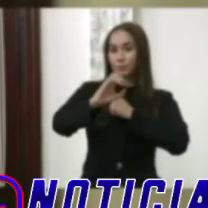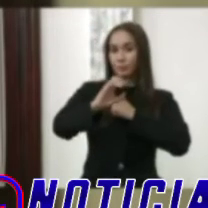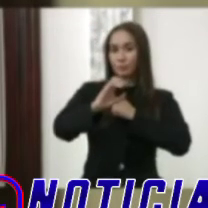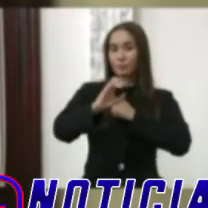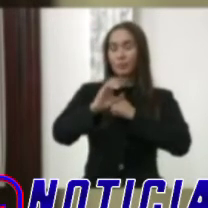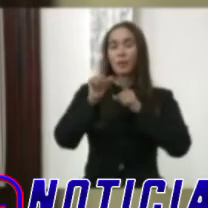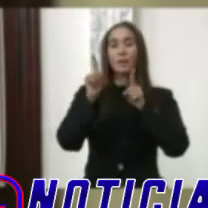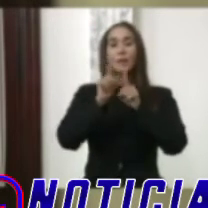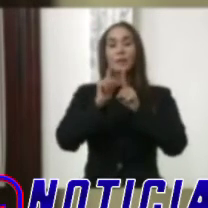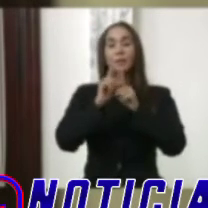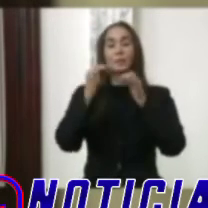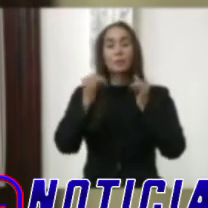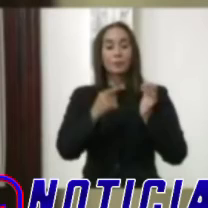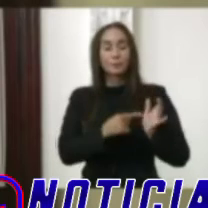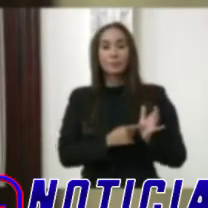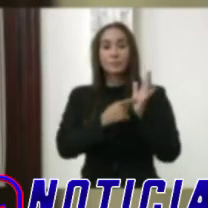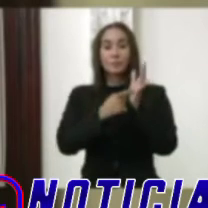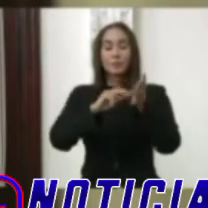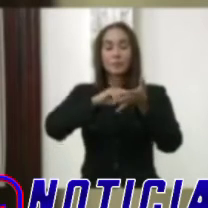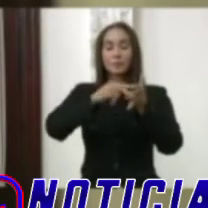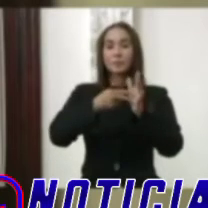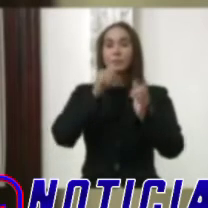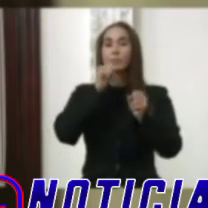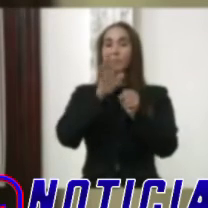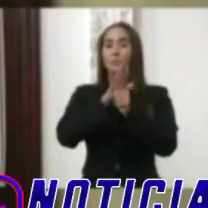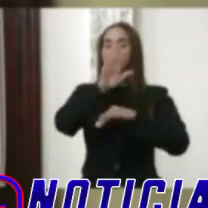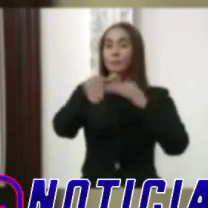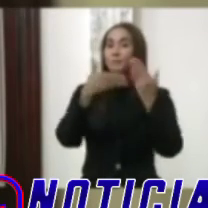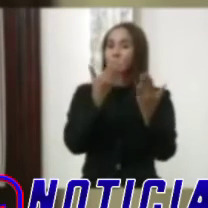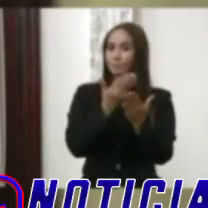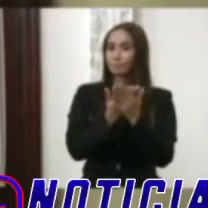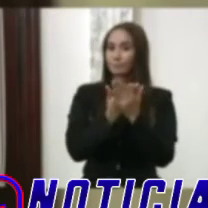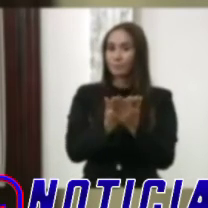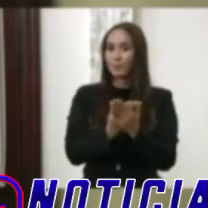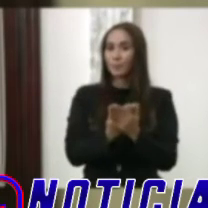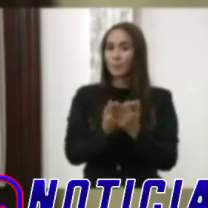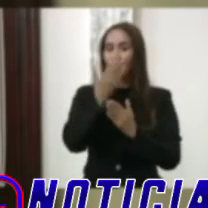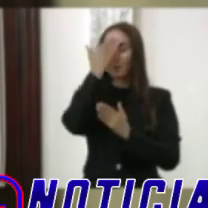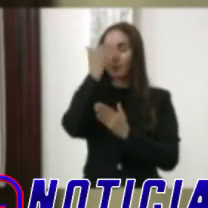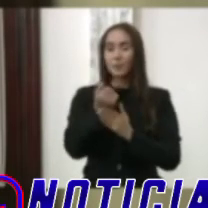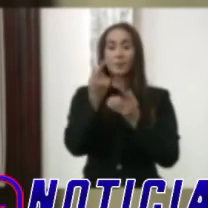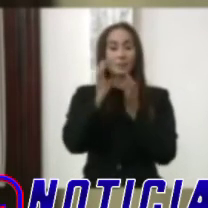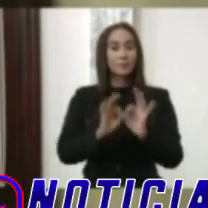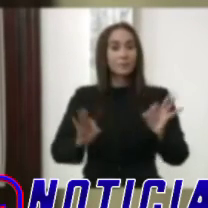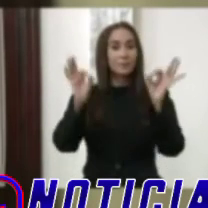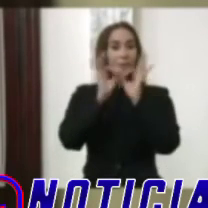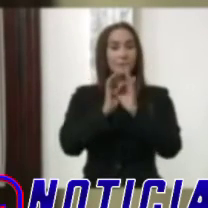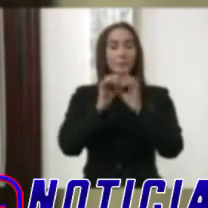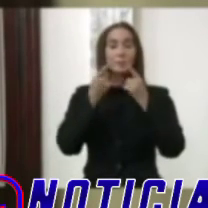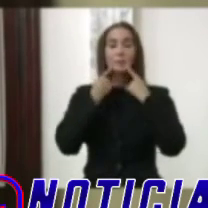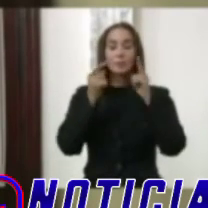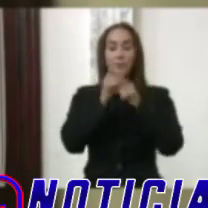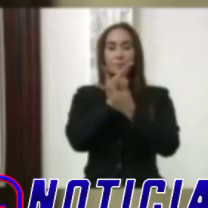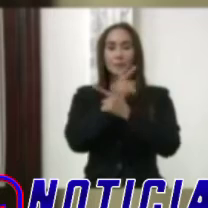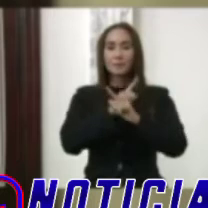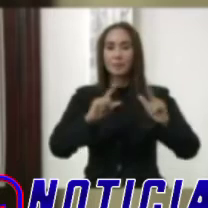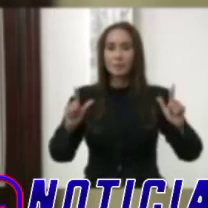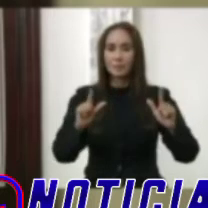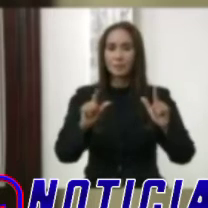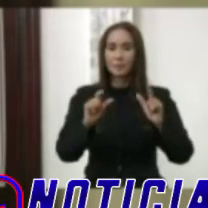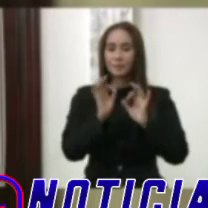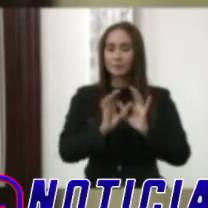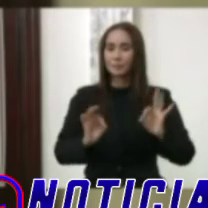y representa un compromiso de todos, porque una prensa libre es condición fundamental para que